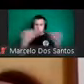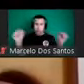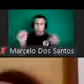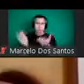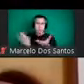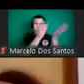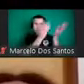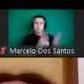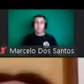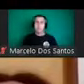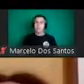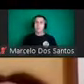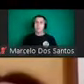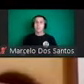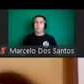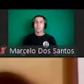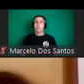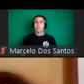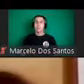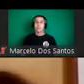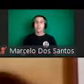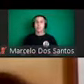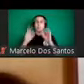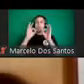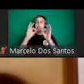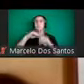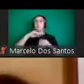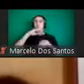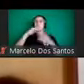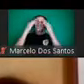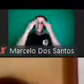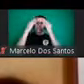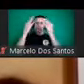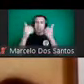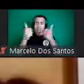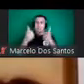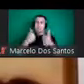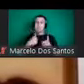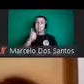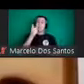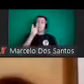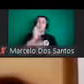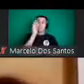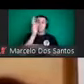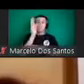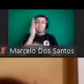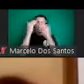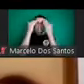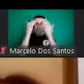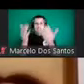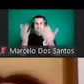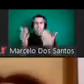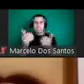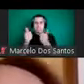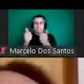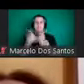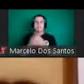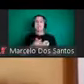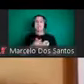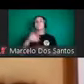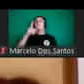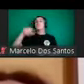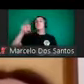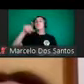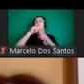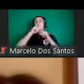Excelente. Bueno, realmente súper agradecida por poder compartir con ustedes. Gracias a la Secretaría de la Función Pública, que siempre